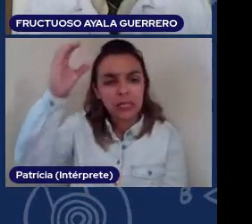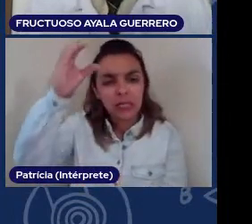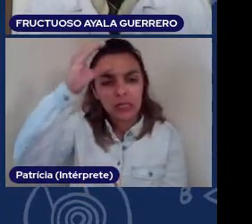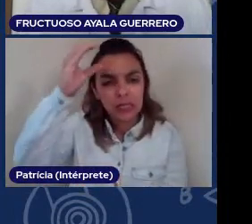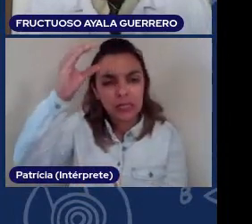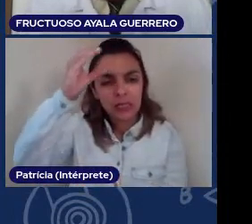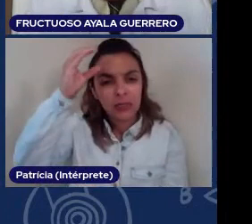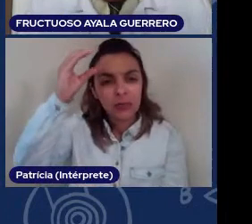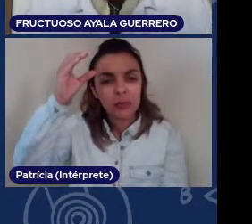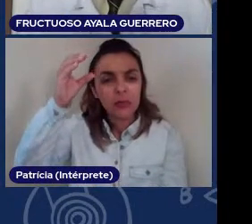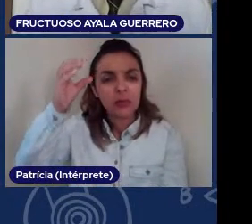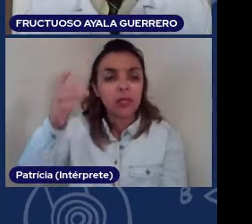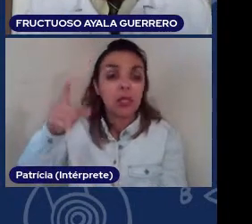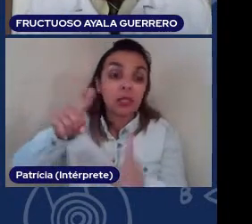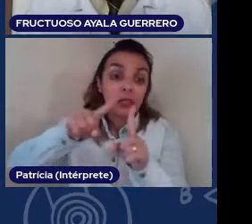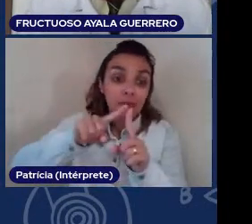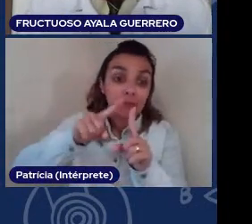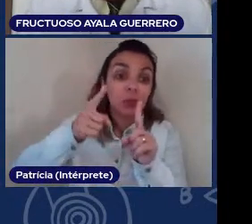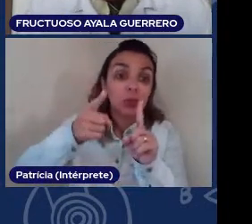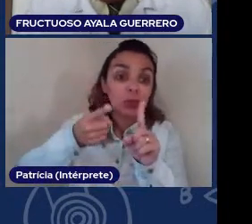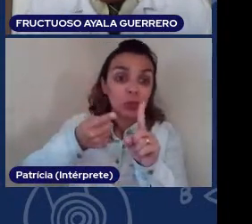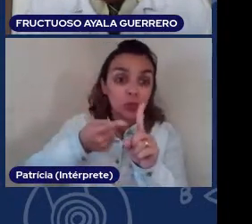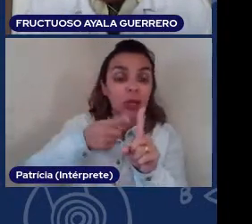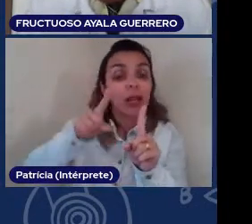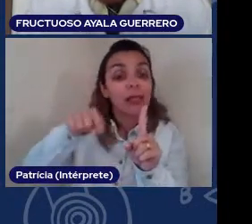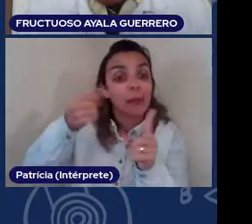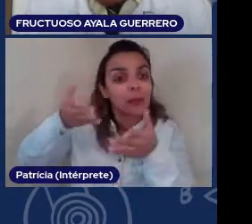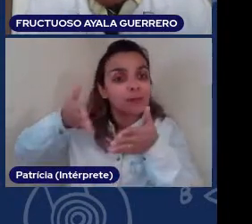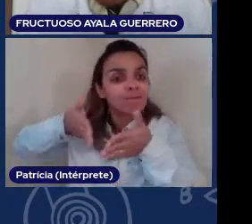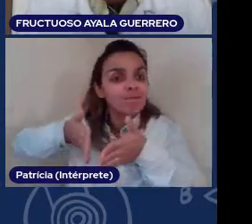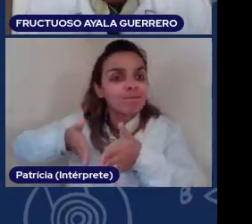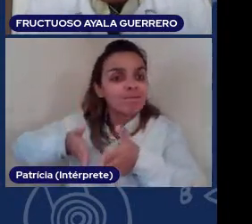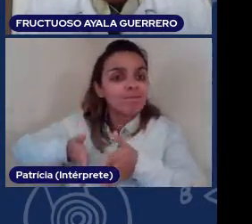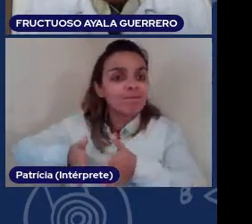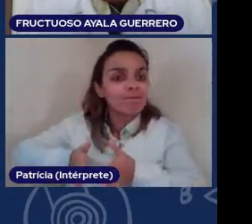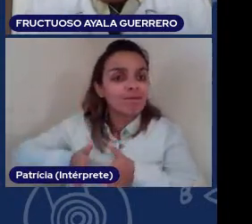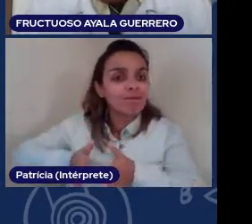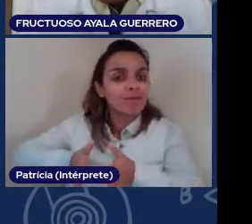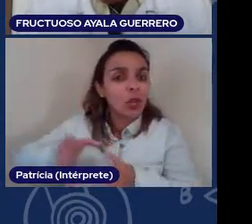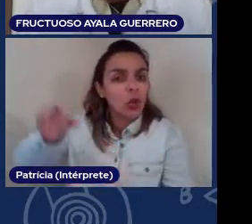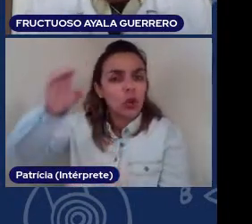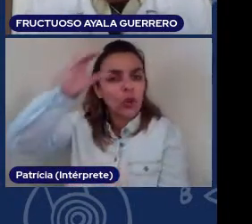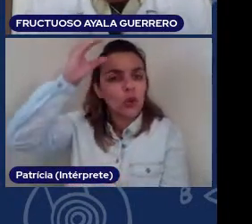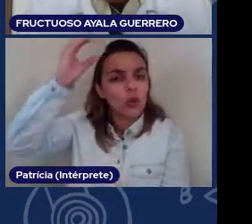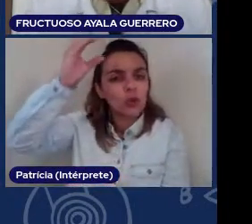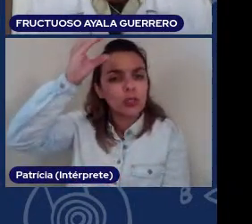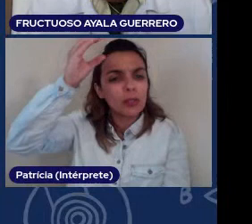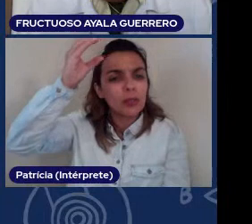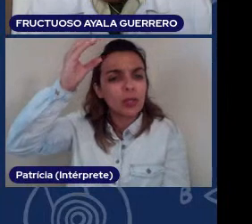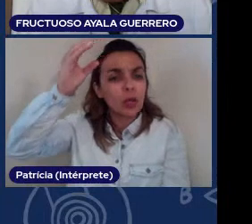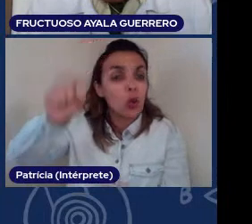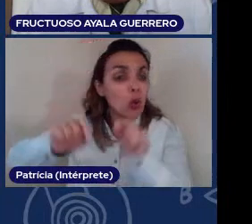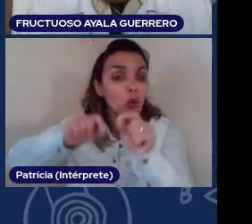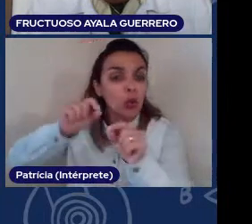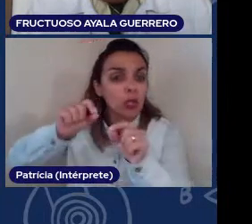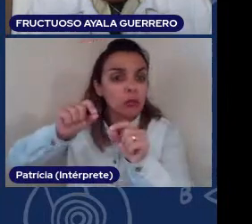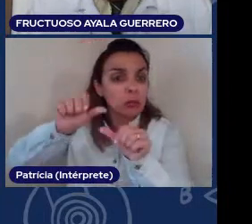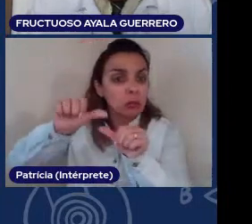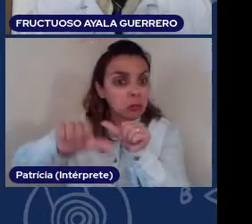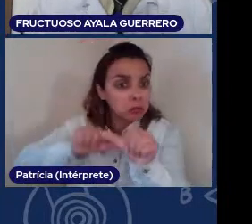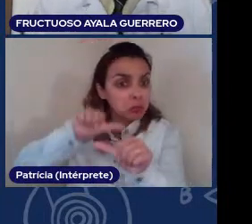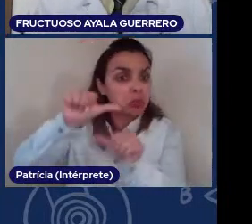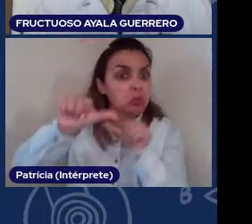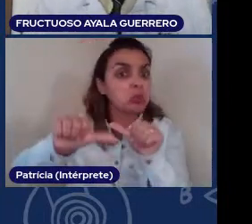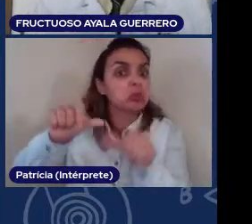la gestación y después de la gestación, pues el cerebro puede sufrir algunas alteraciones.